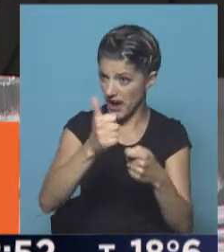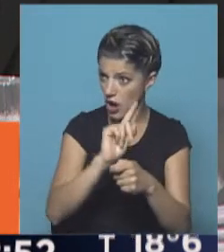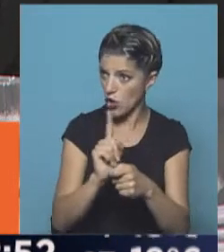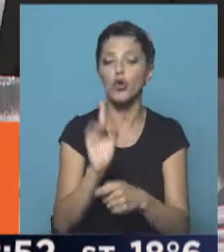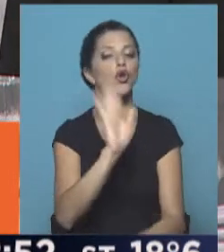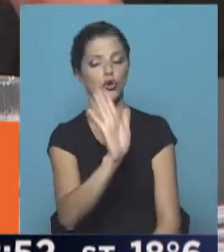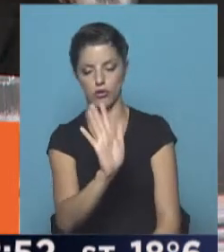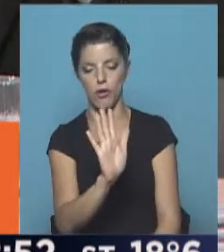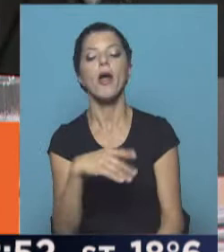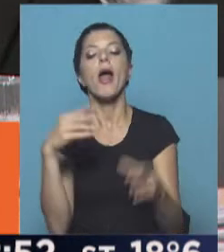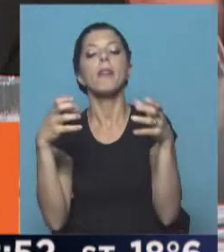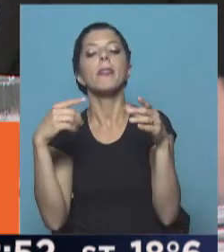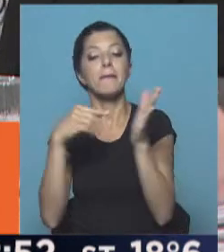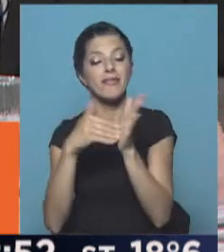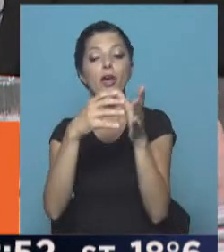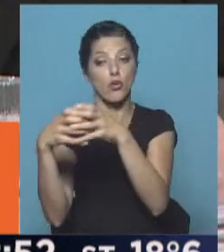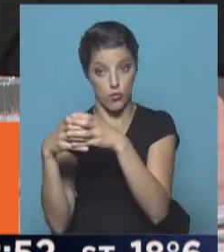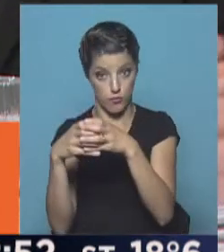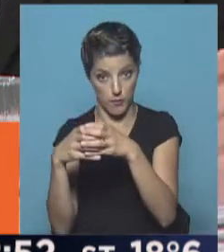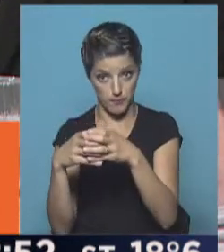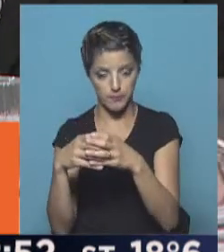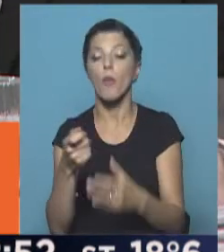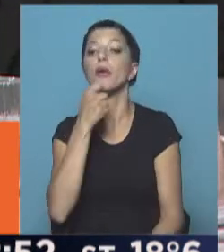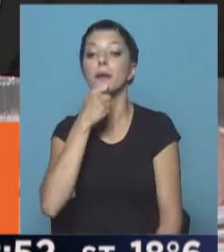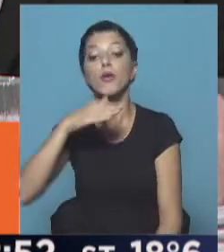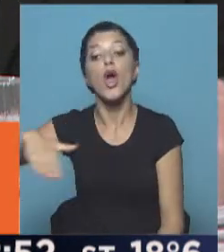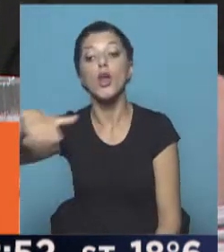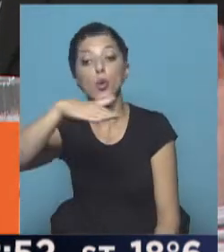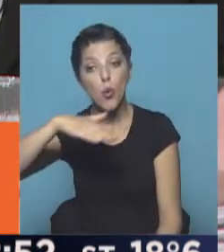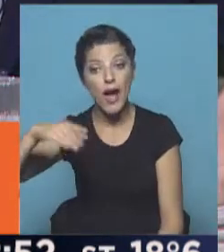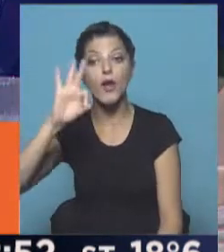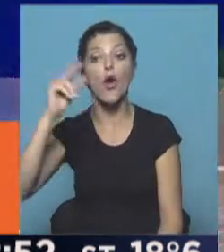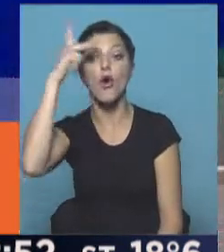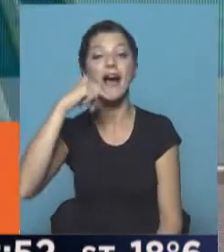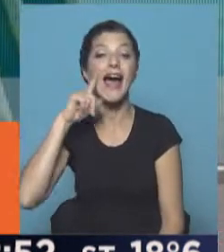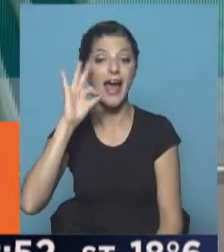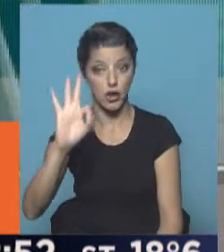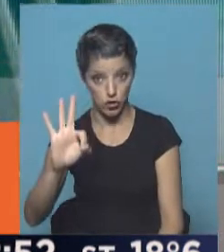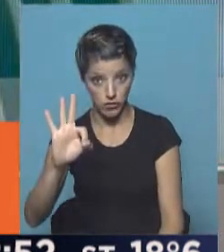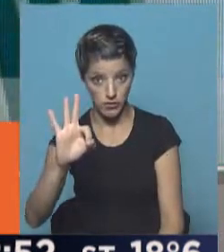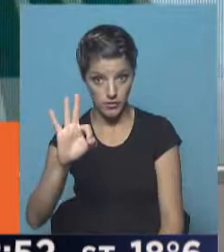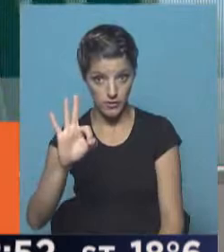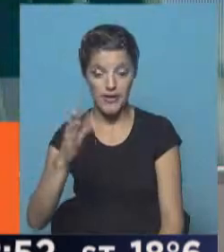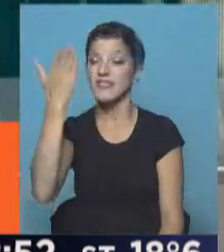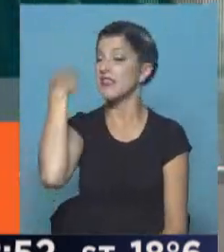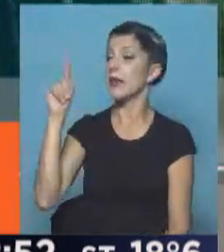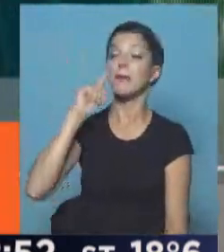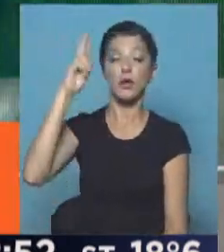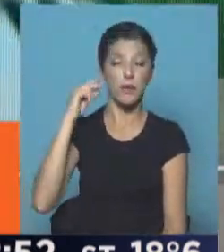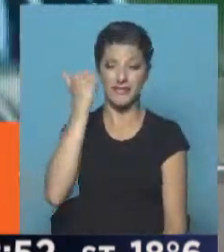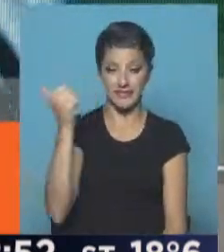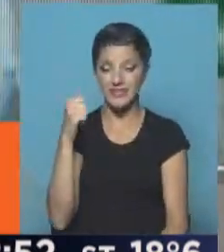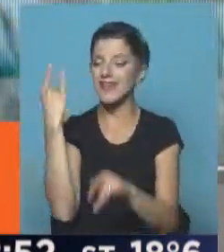hablando de colegios electorales, por ejemplo, el estado de Ohio es un estado republicano. Desde 1960 se